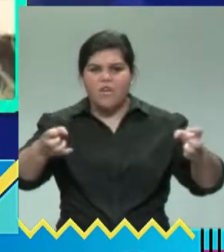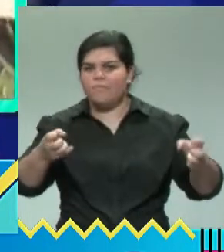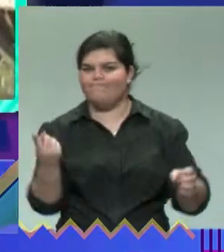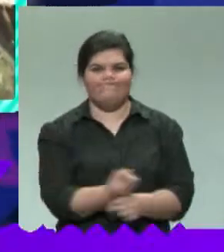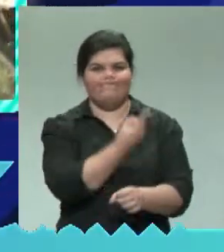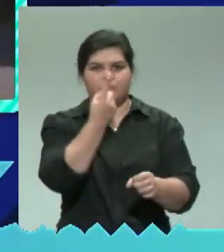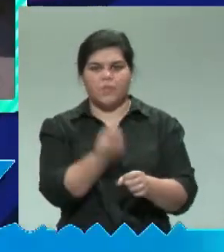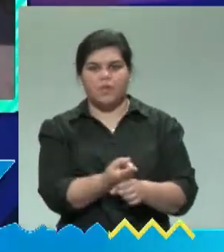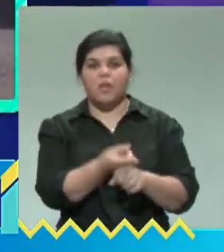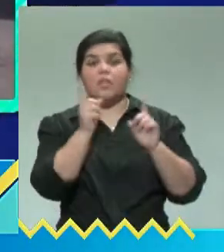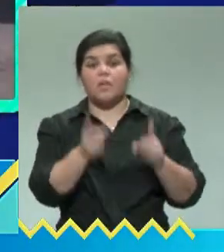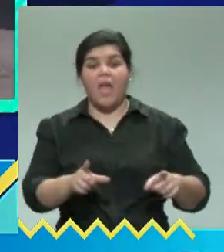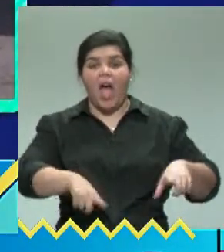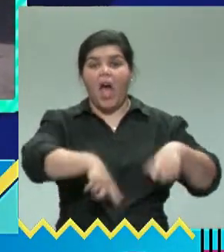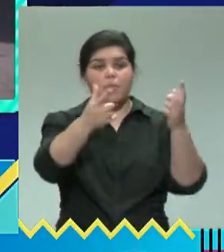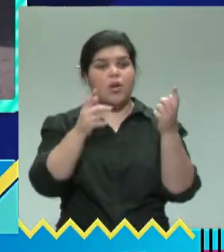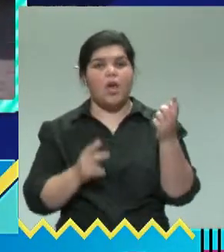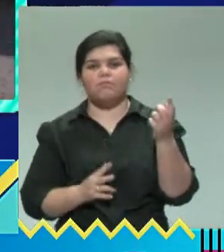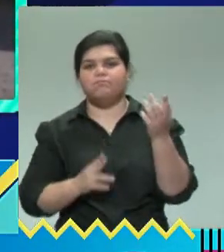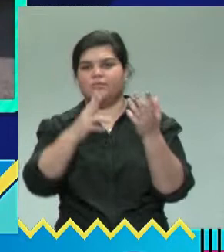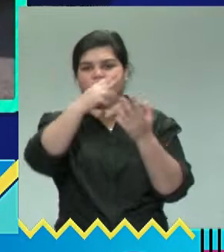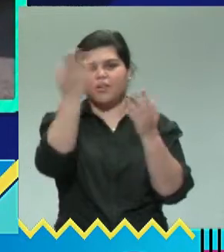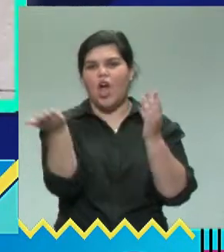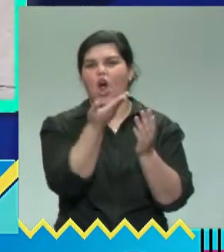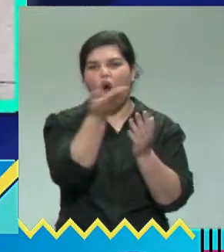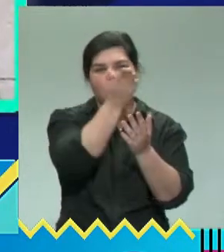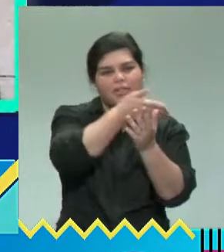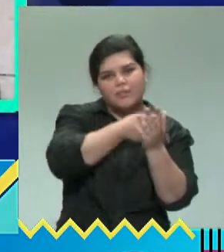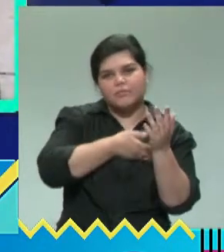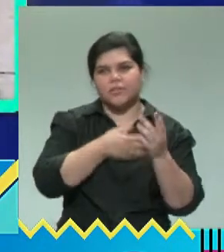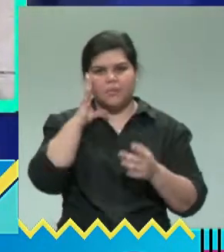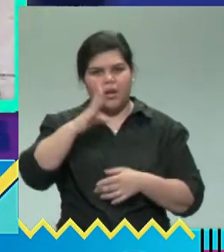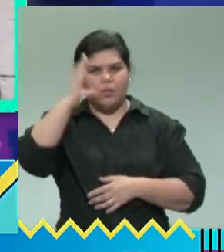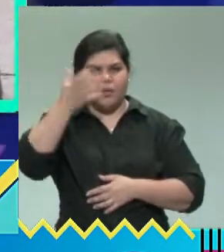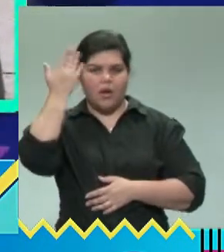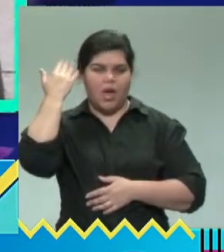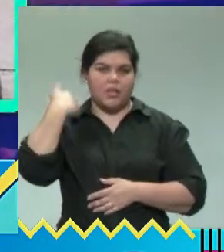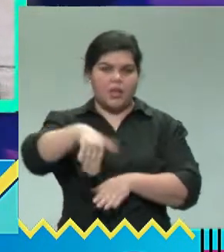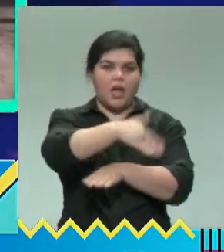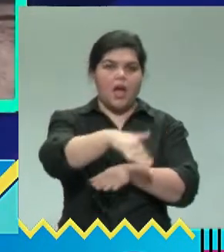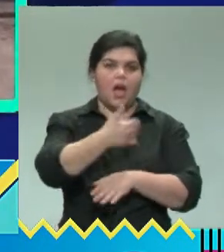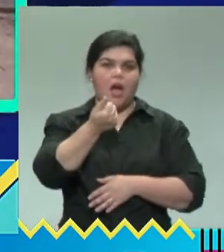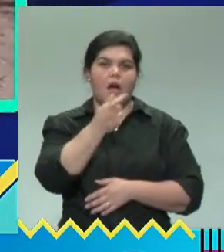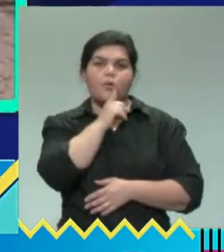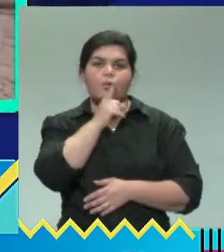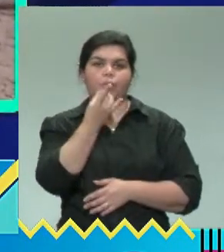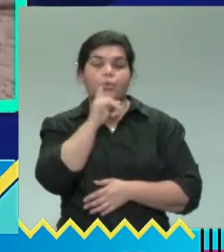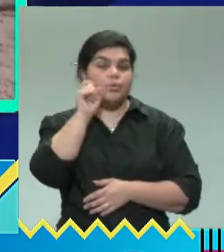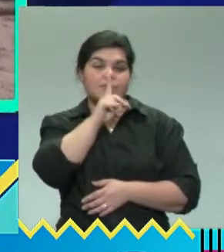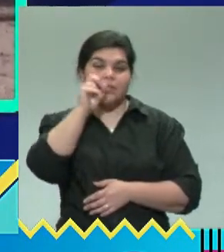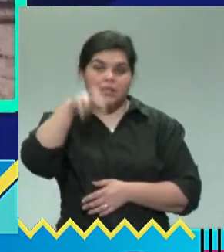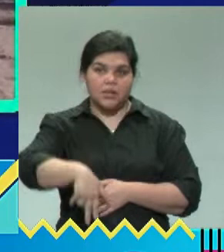hacerse sistemáticamente como antes. Yo me acuerdo cuando era chico, vivía en la calle Agustín Álvarez, y cada 2 o 3 años